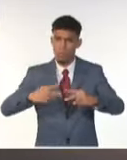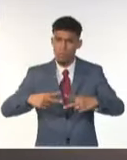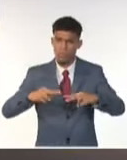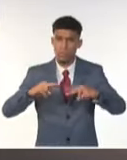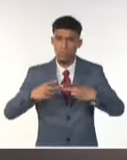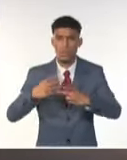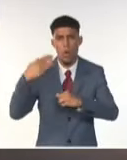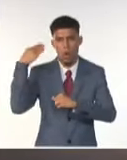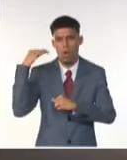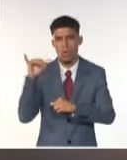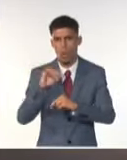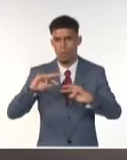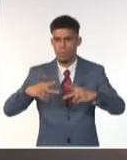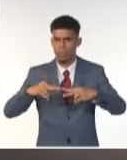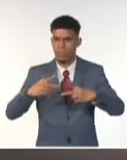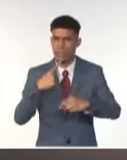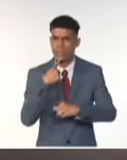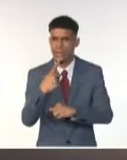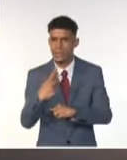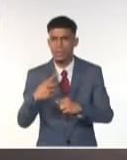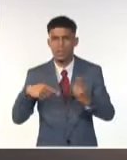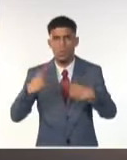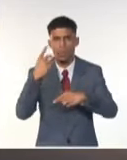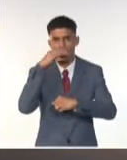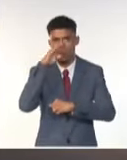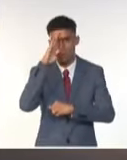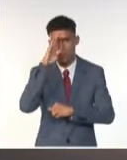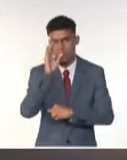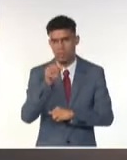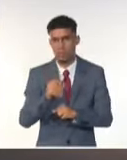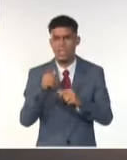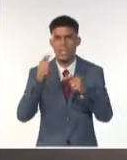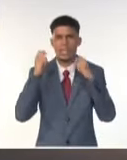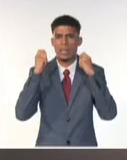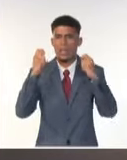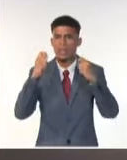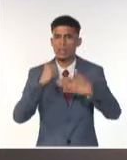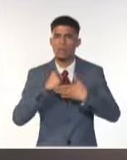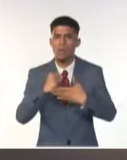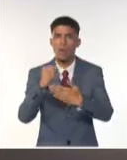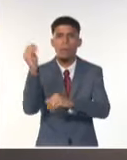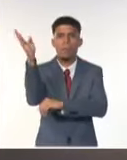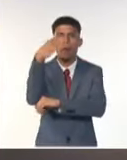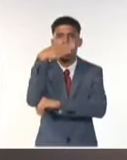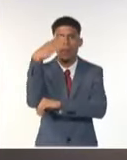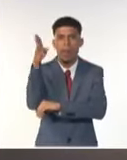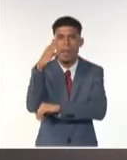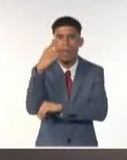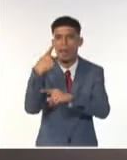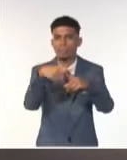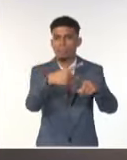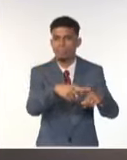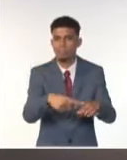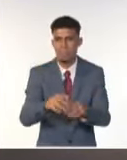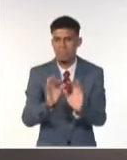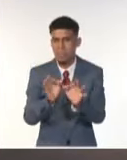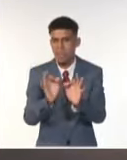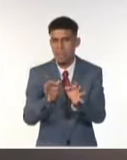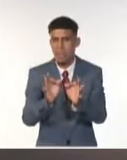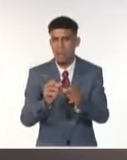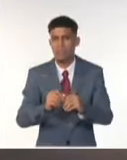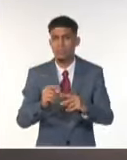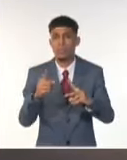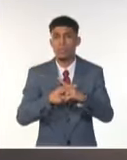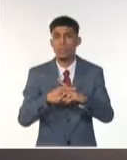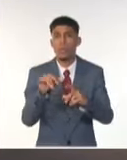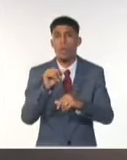momentos. Diríamos que un show electoral con carteles de apoyo, banderitas, fanfarria, pirotecnia, hasta lágrimas